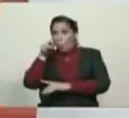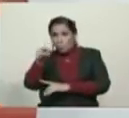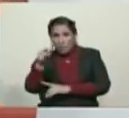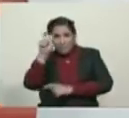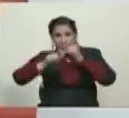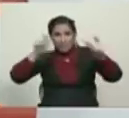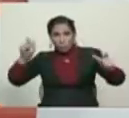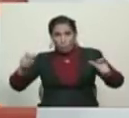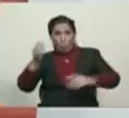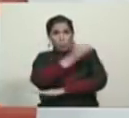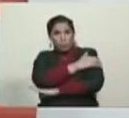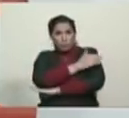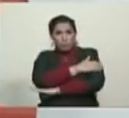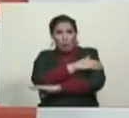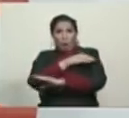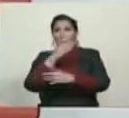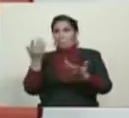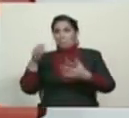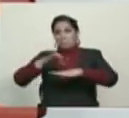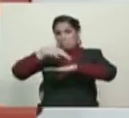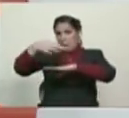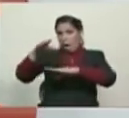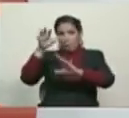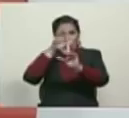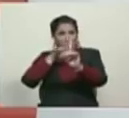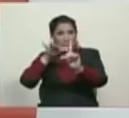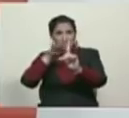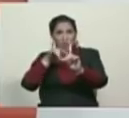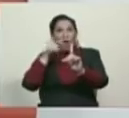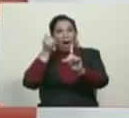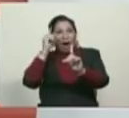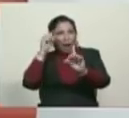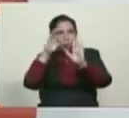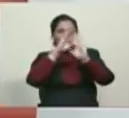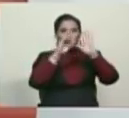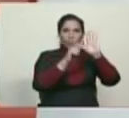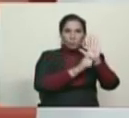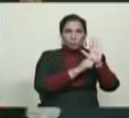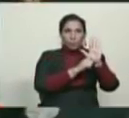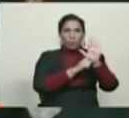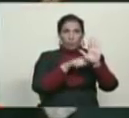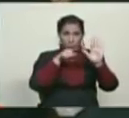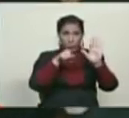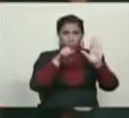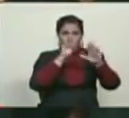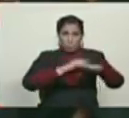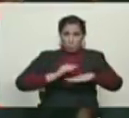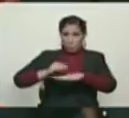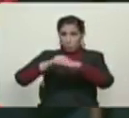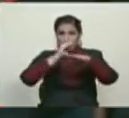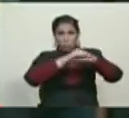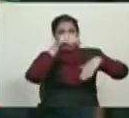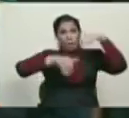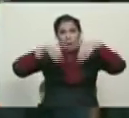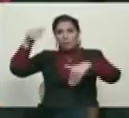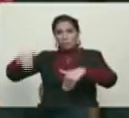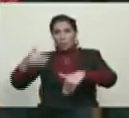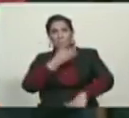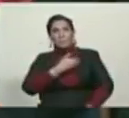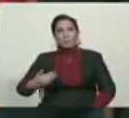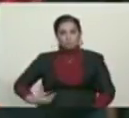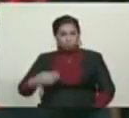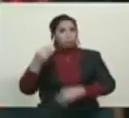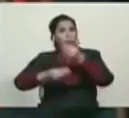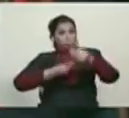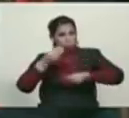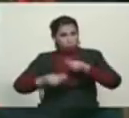engañar. Lo que aparece aquí, en esta constitución, es que tocaban elecciones de presidente. Se hicieron